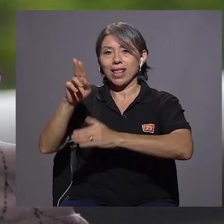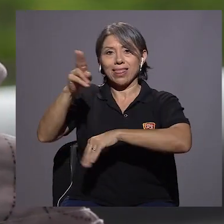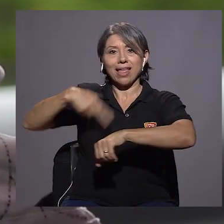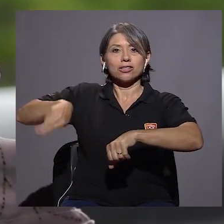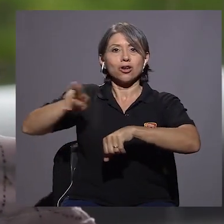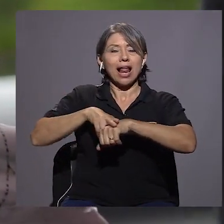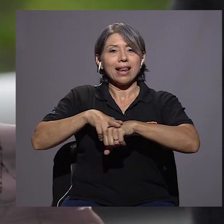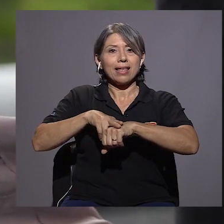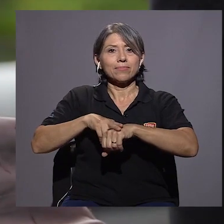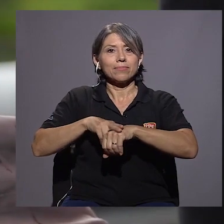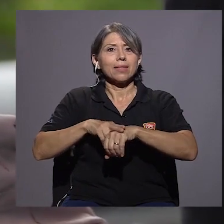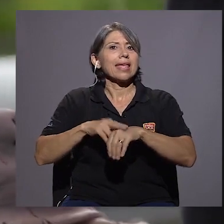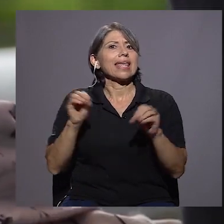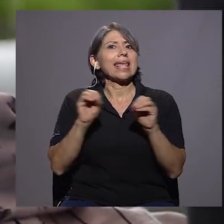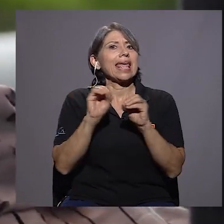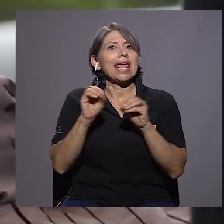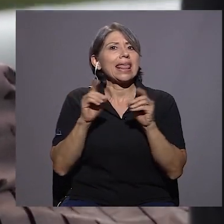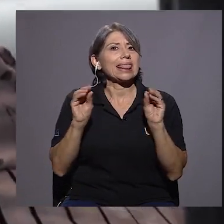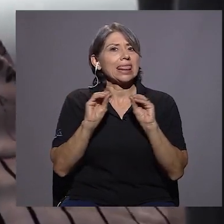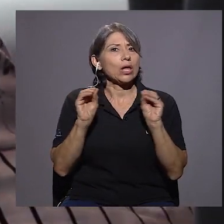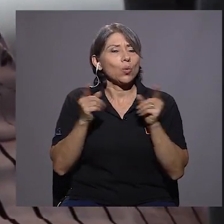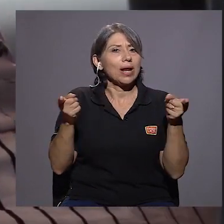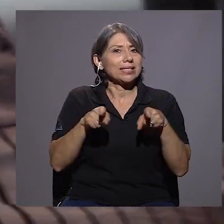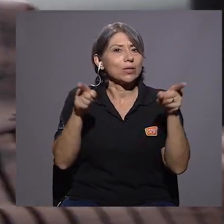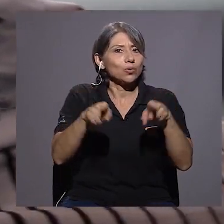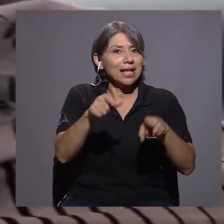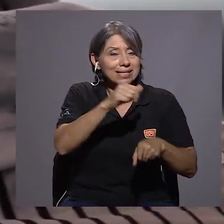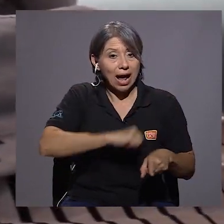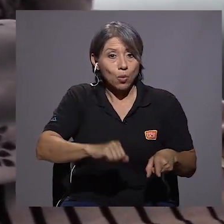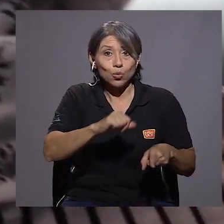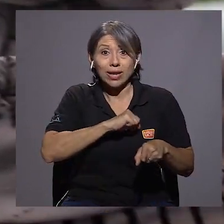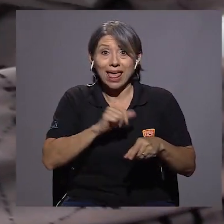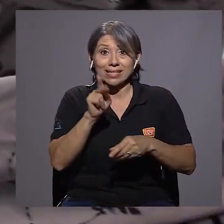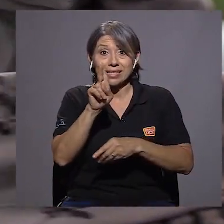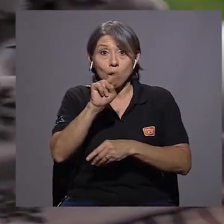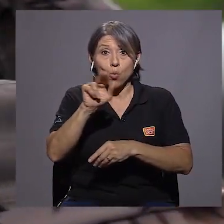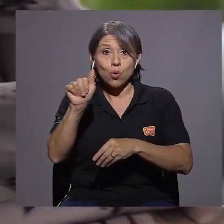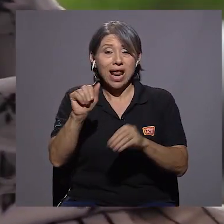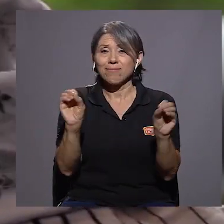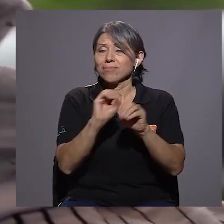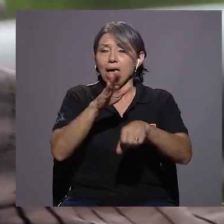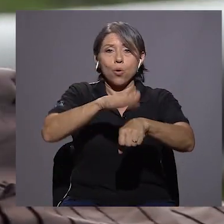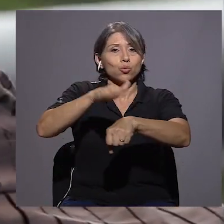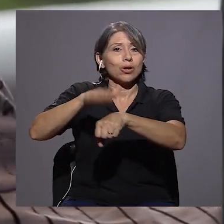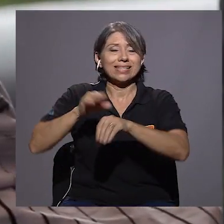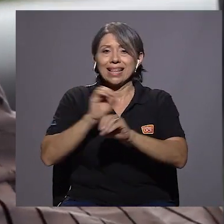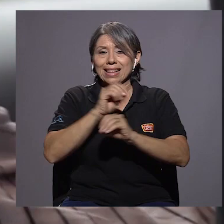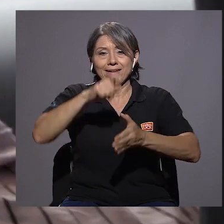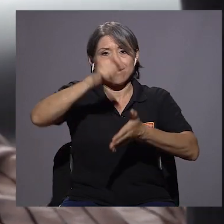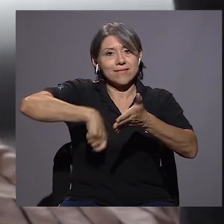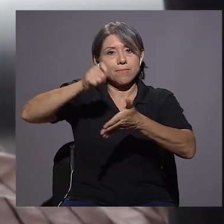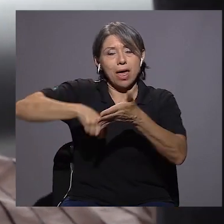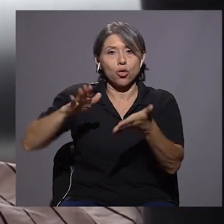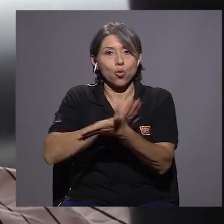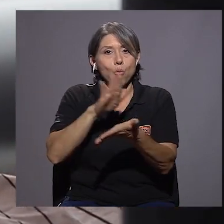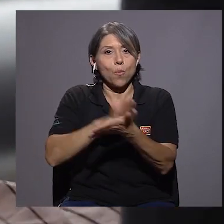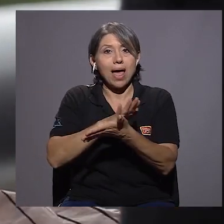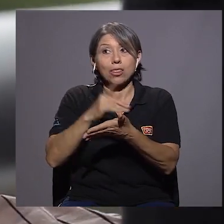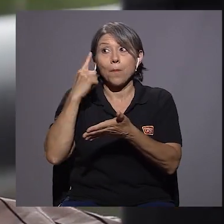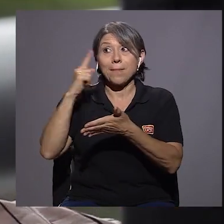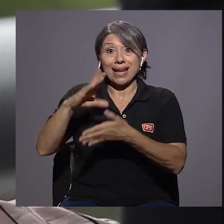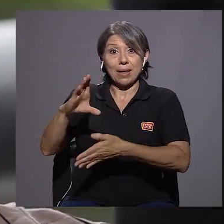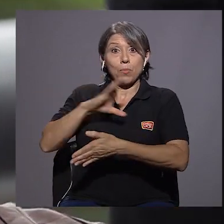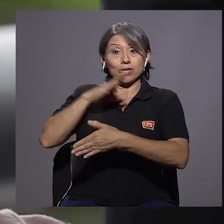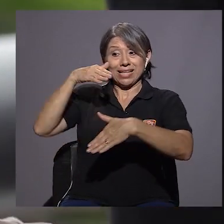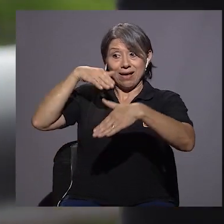nacional que bajo ninguna circunstancia las autoridades de la UNA han autorizado o firmado algún tipo de documento que